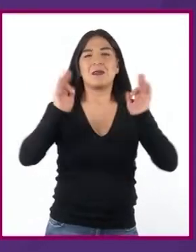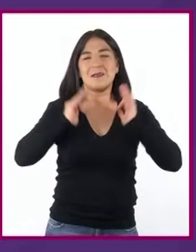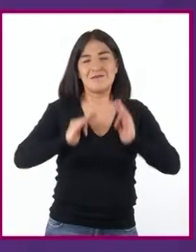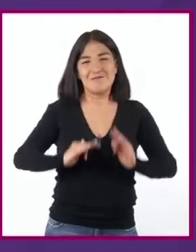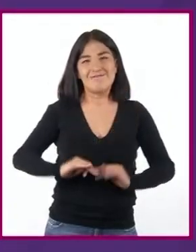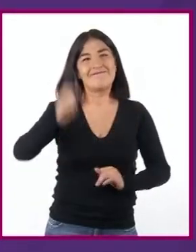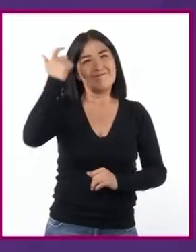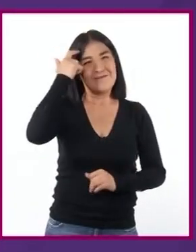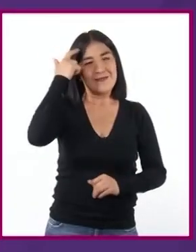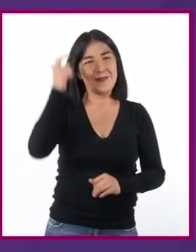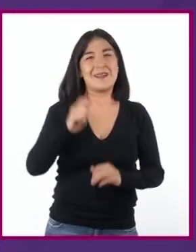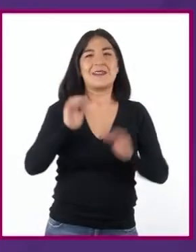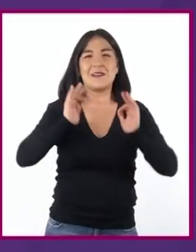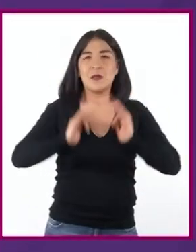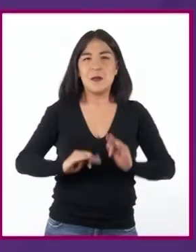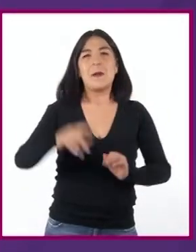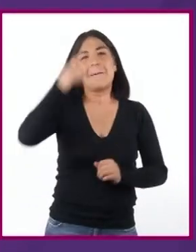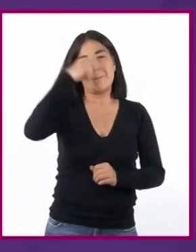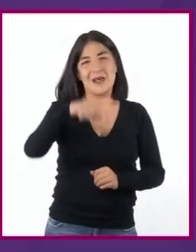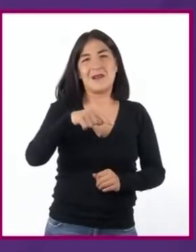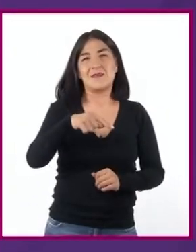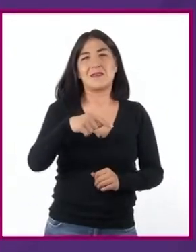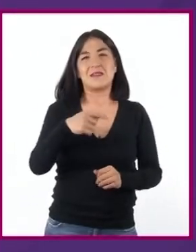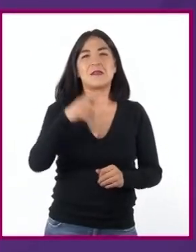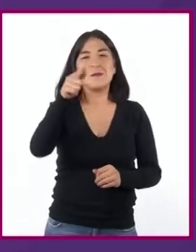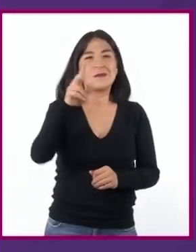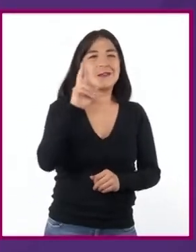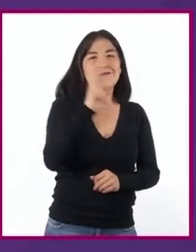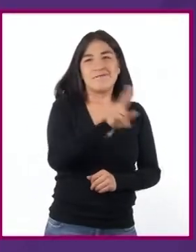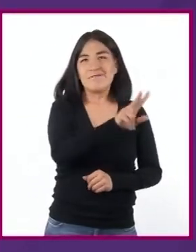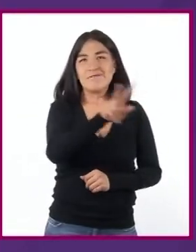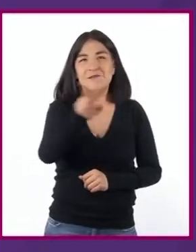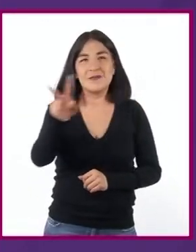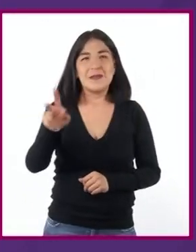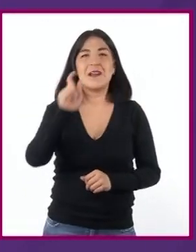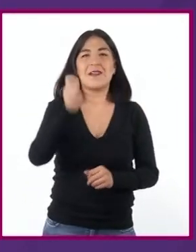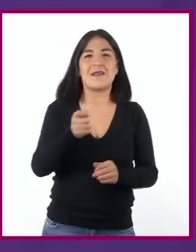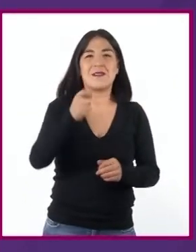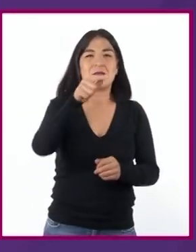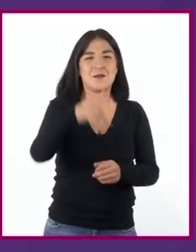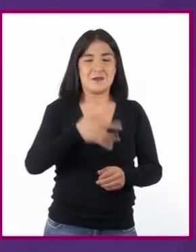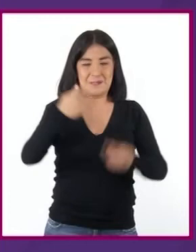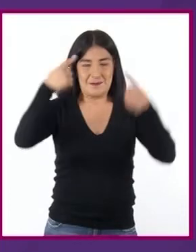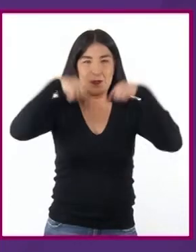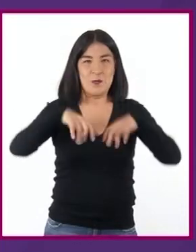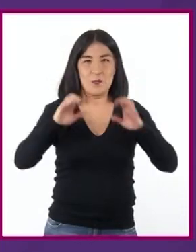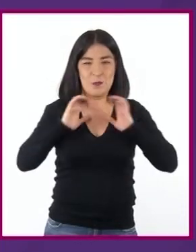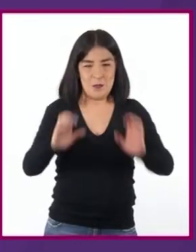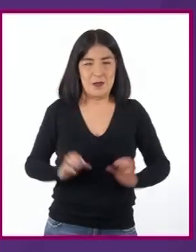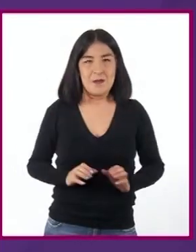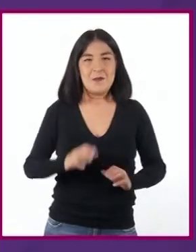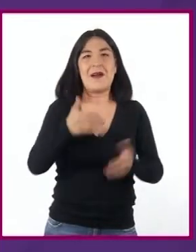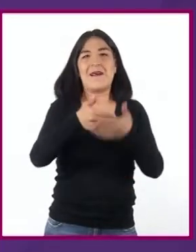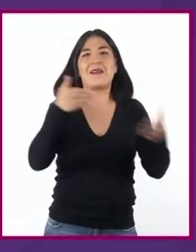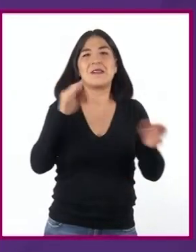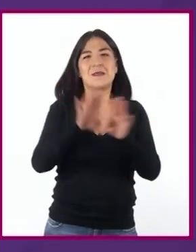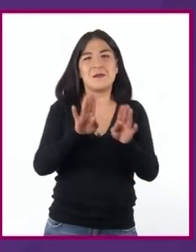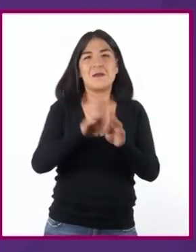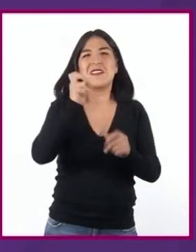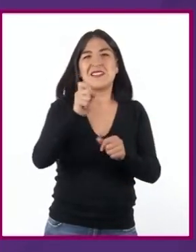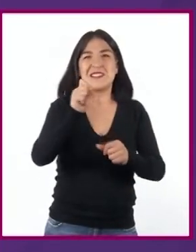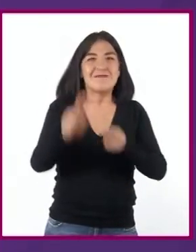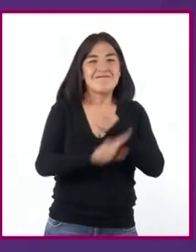mental que te permita observar tus reacciones antes de engancharte en